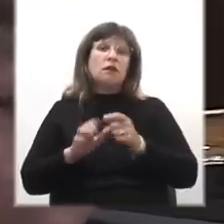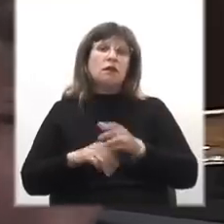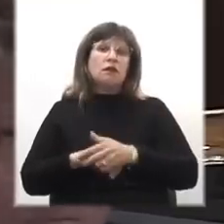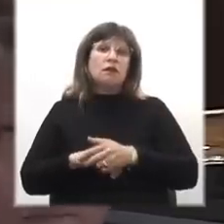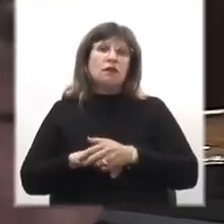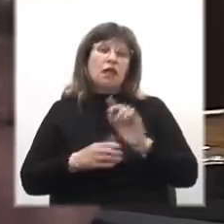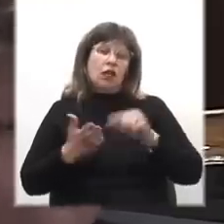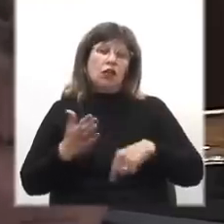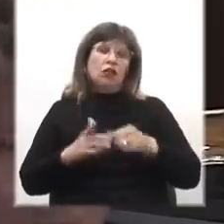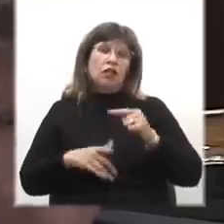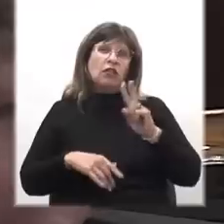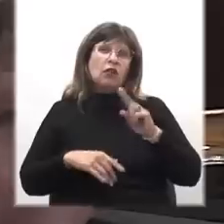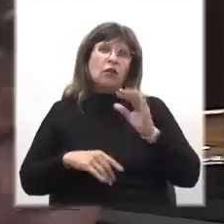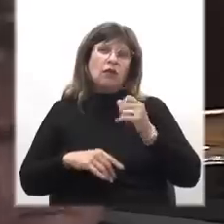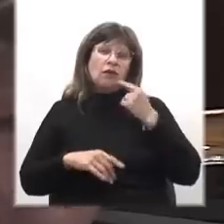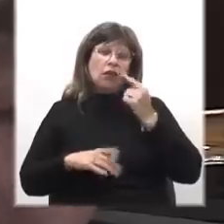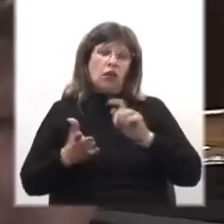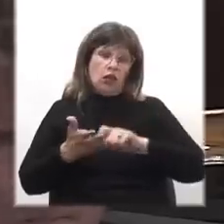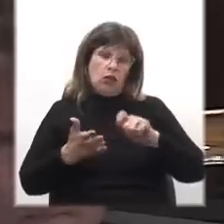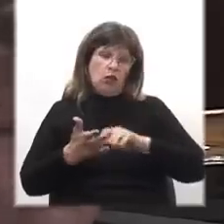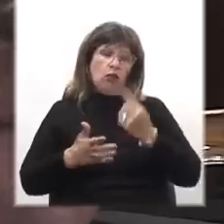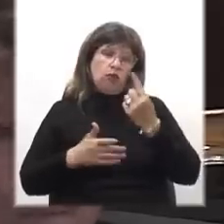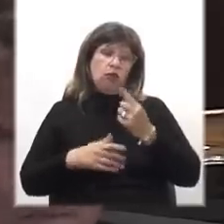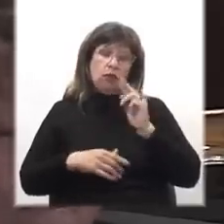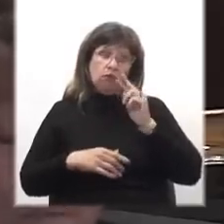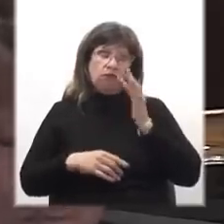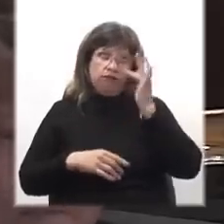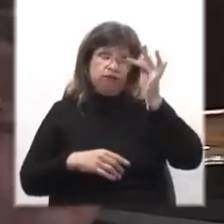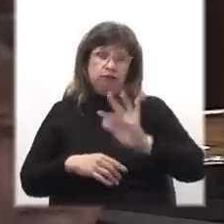el contrato de UPM lo escribió un profeta.